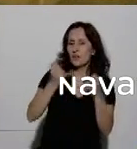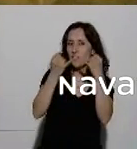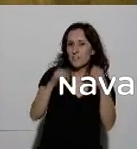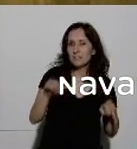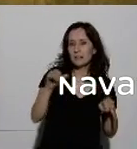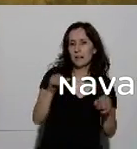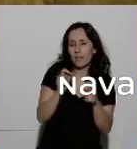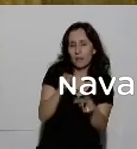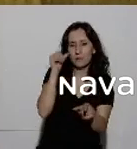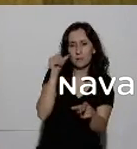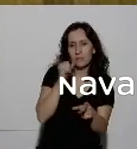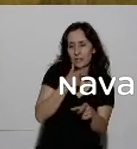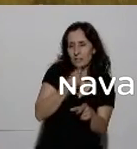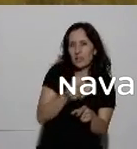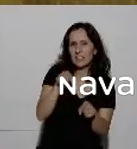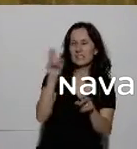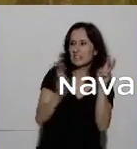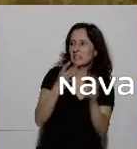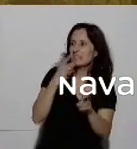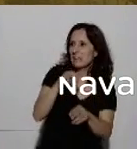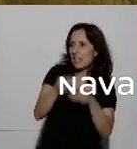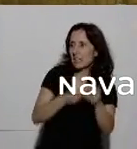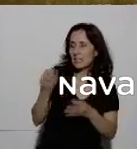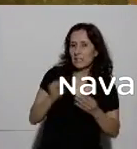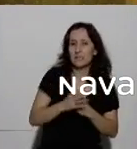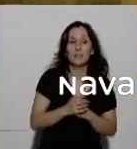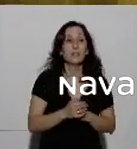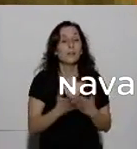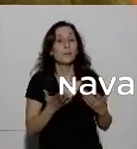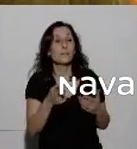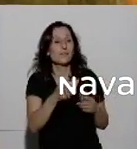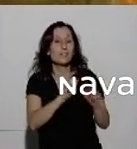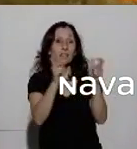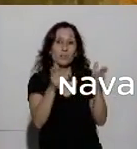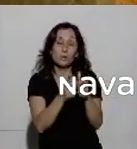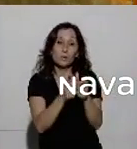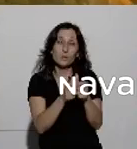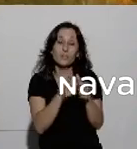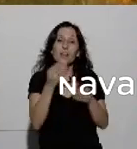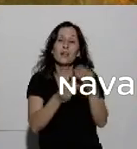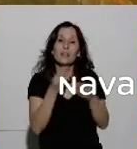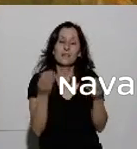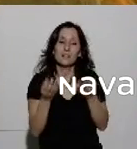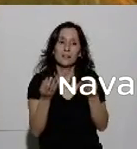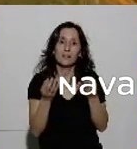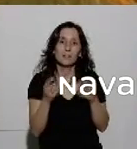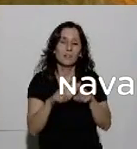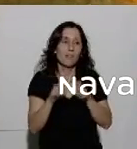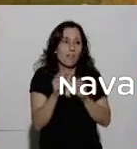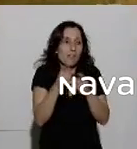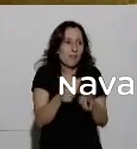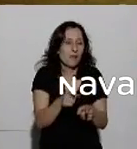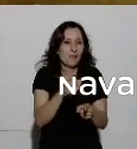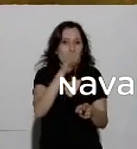¿En qué consistía? ¿Quiénes venían hasta aquí? ¿Qué hacían? Hombre, al final del aquelarre lo que se hacía era repartir afrodisíacos,